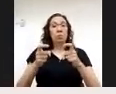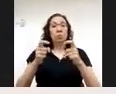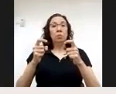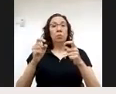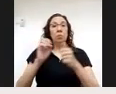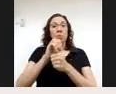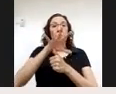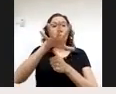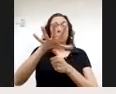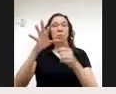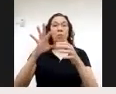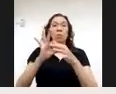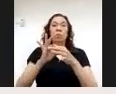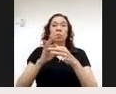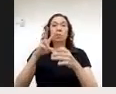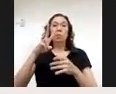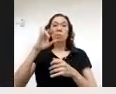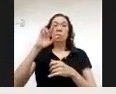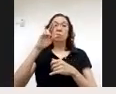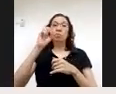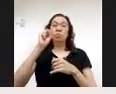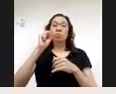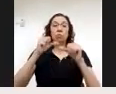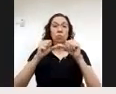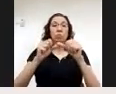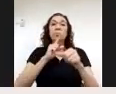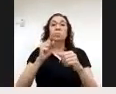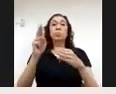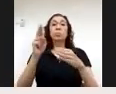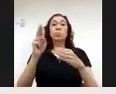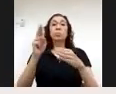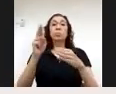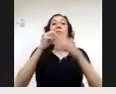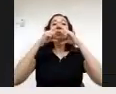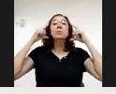contagio de este virus sigue siendo el uso de la mascarilla,